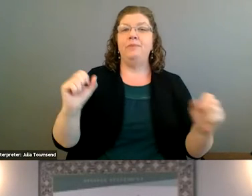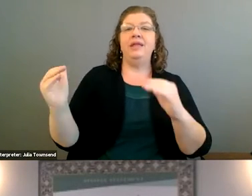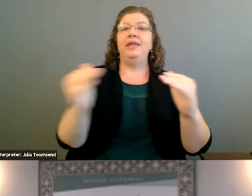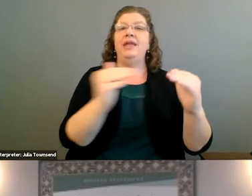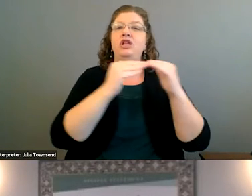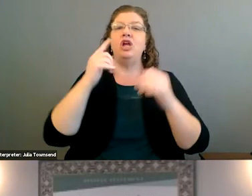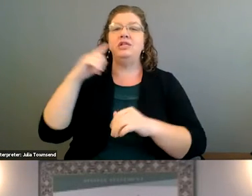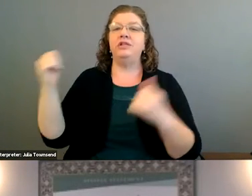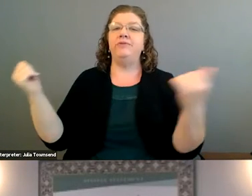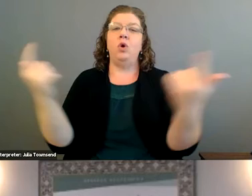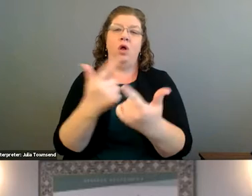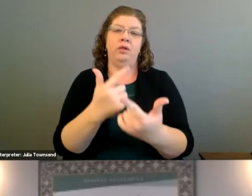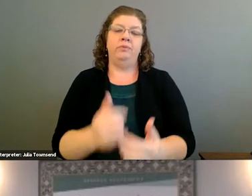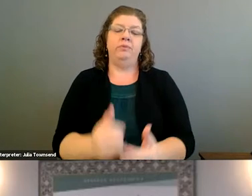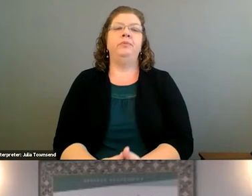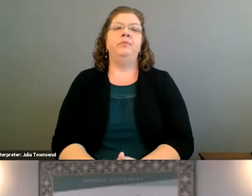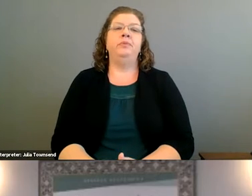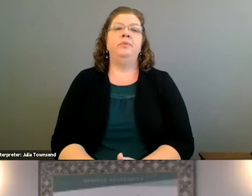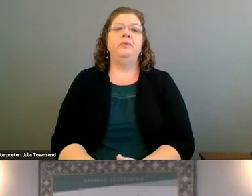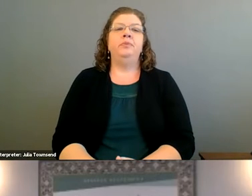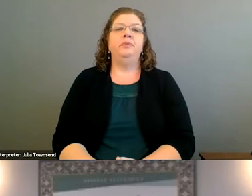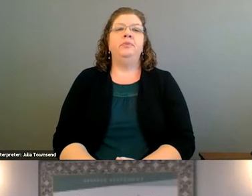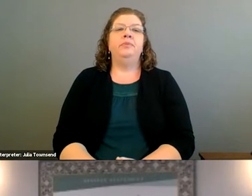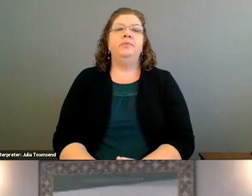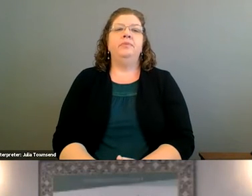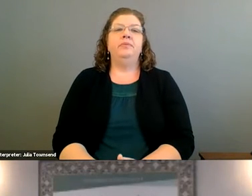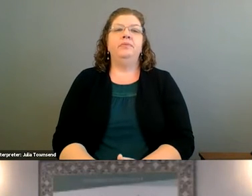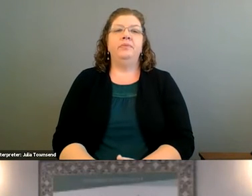con libertad y justicia para todos.